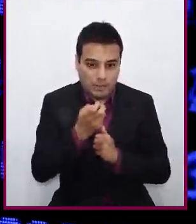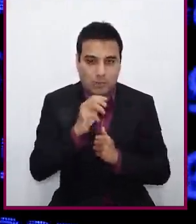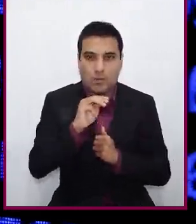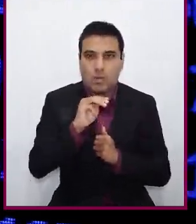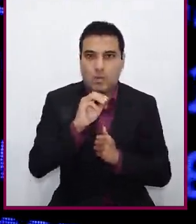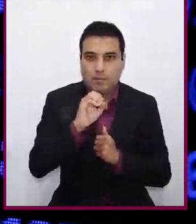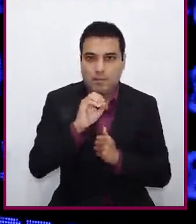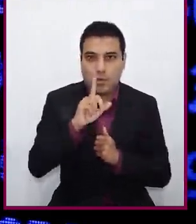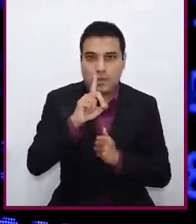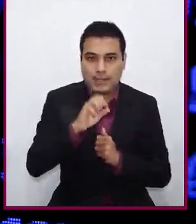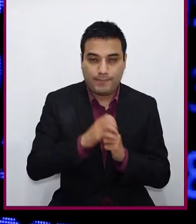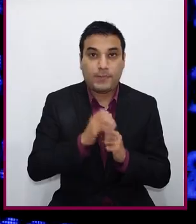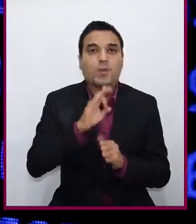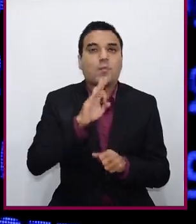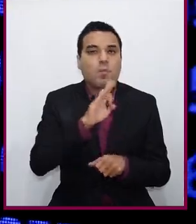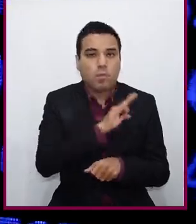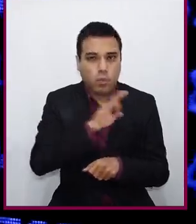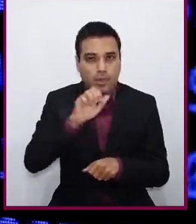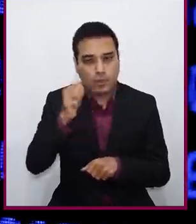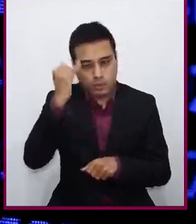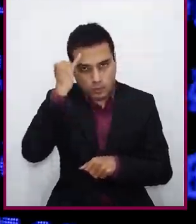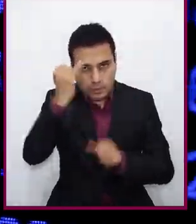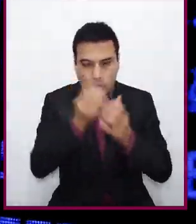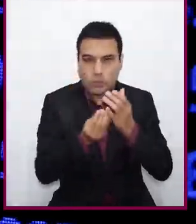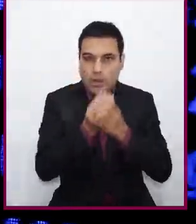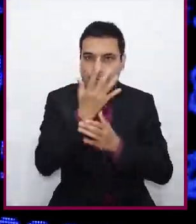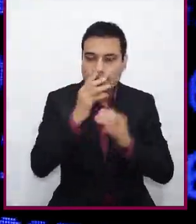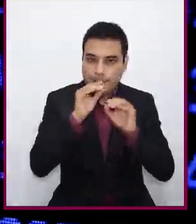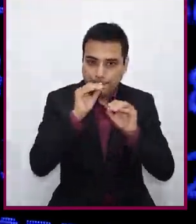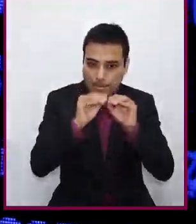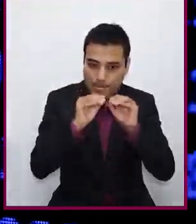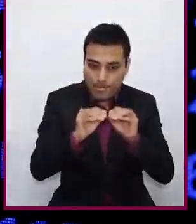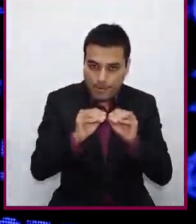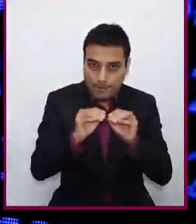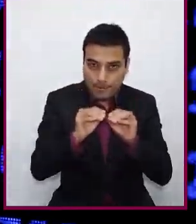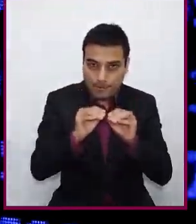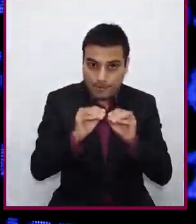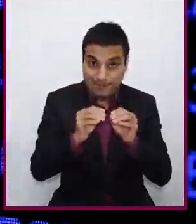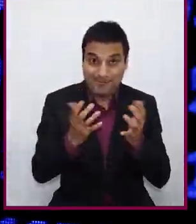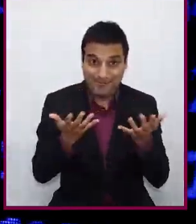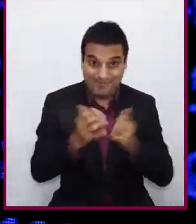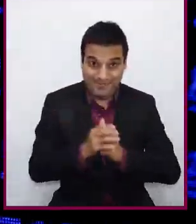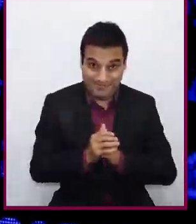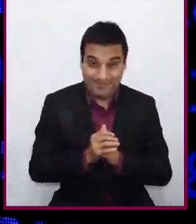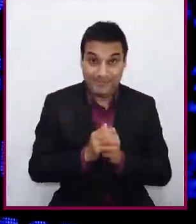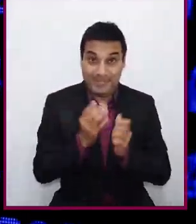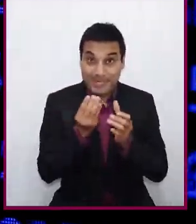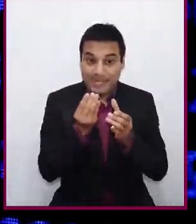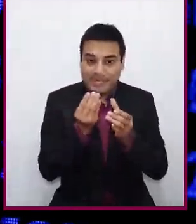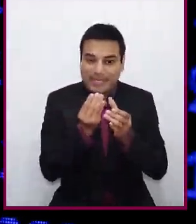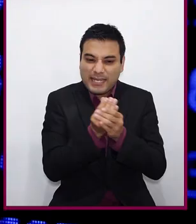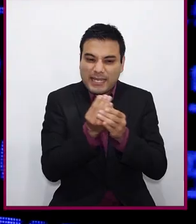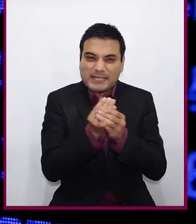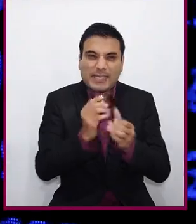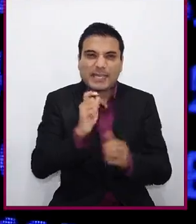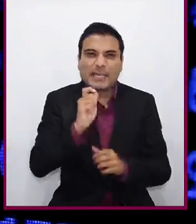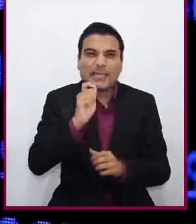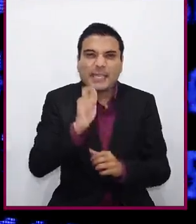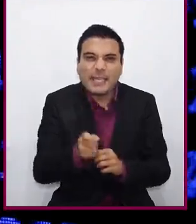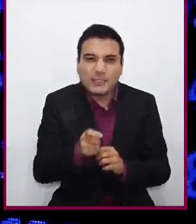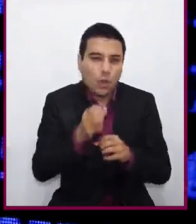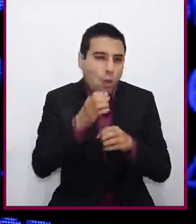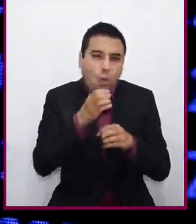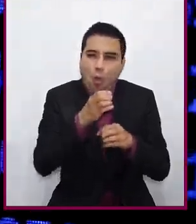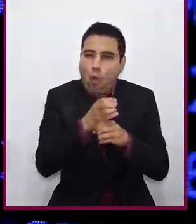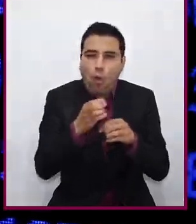pueden usar para crear otro tipo de plumas entonces una clase es un molde algo